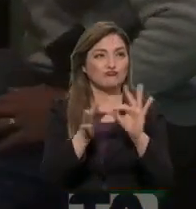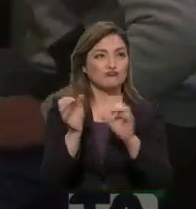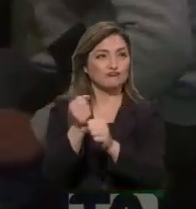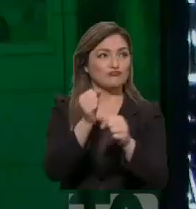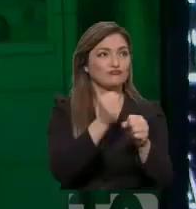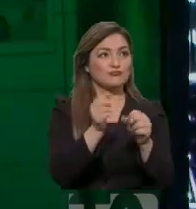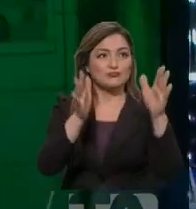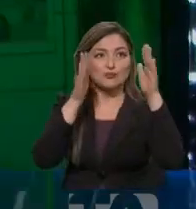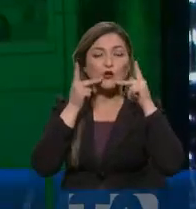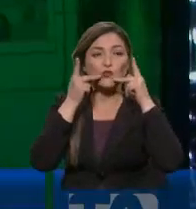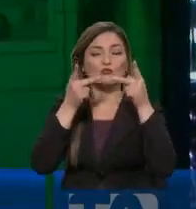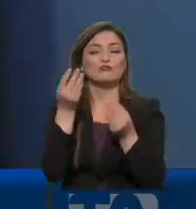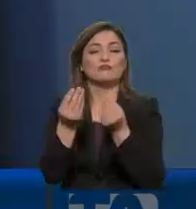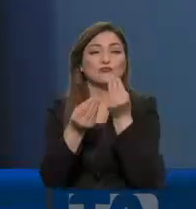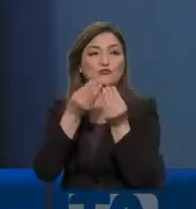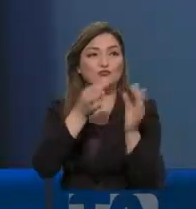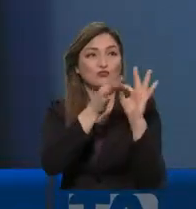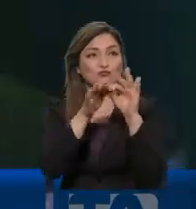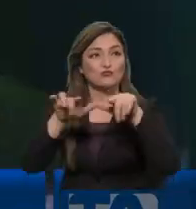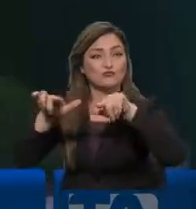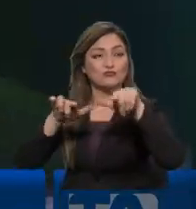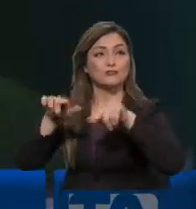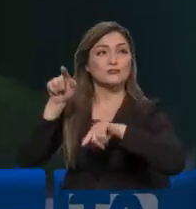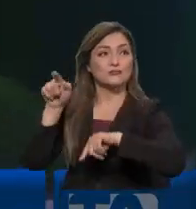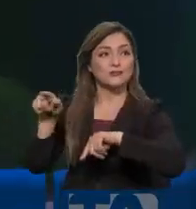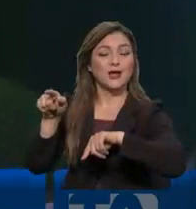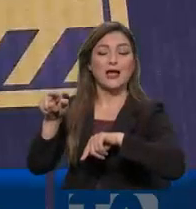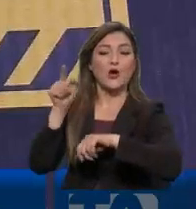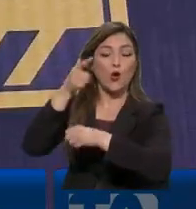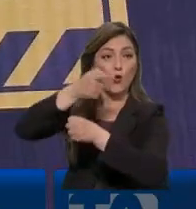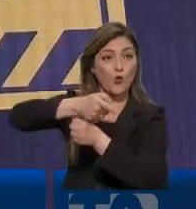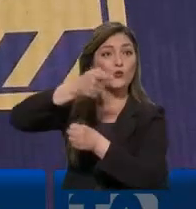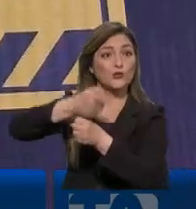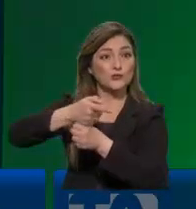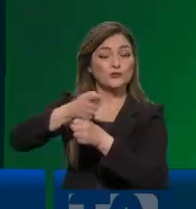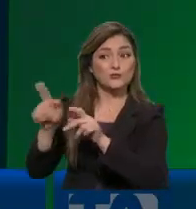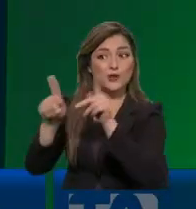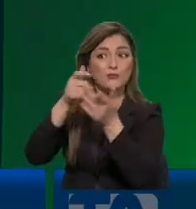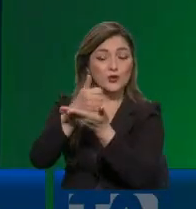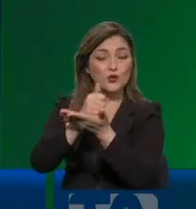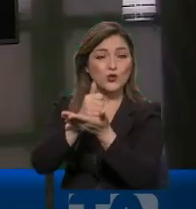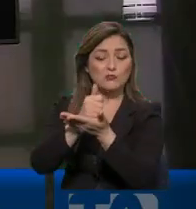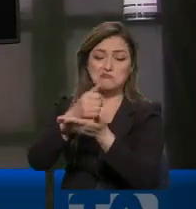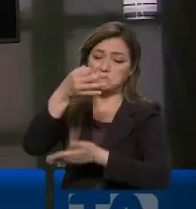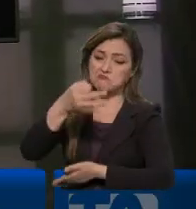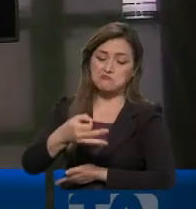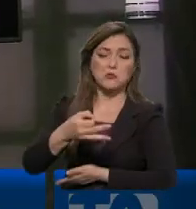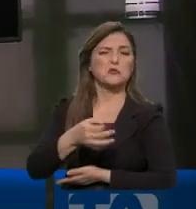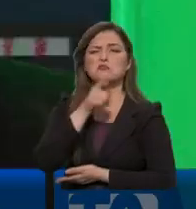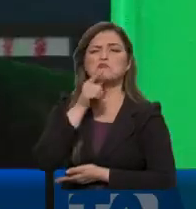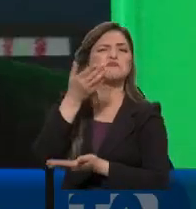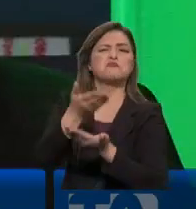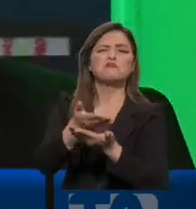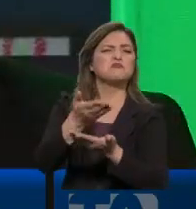retomar la atención al público tuvo que readecuar el lugar y de esta forma cumplir las disposiciones del plan piloto implementado por el municipio de